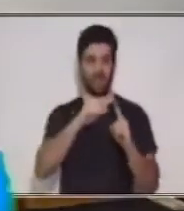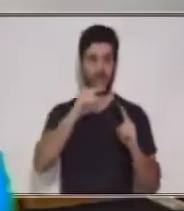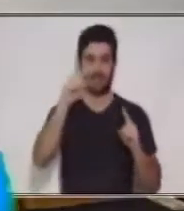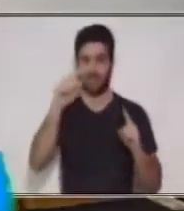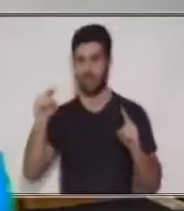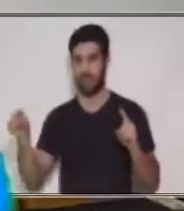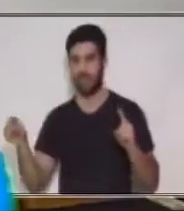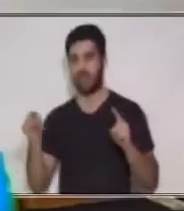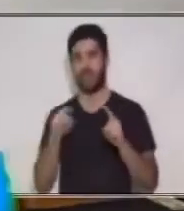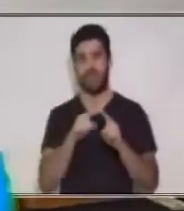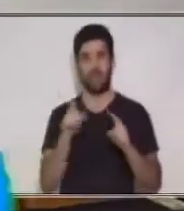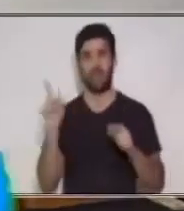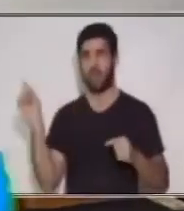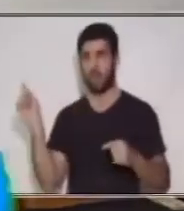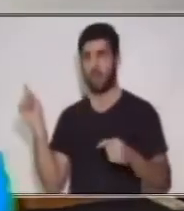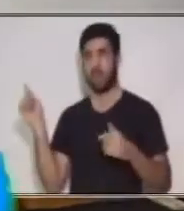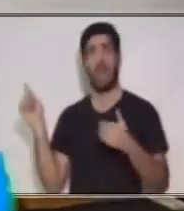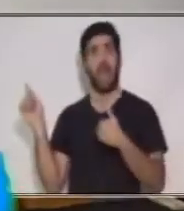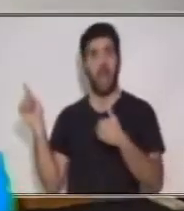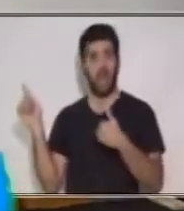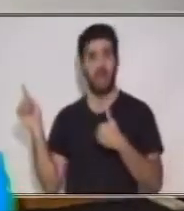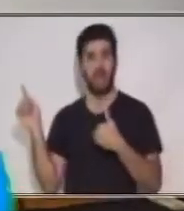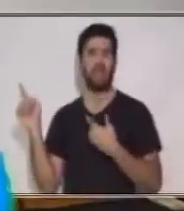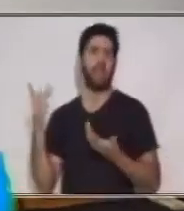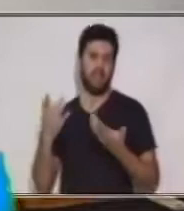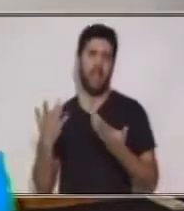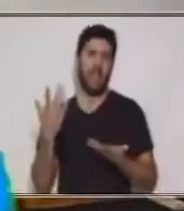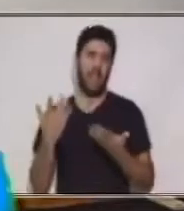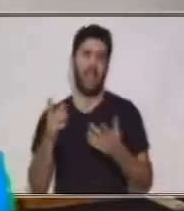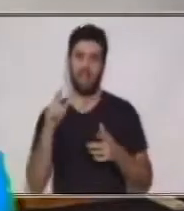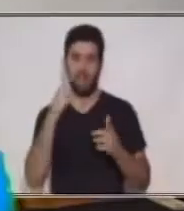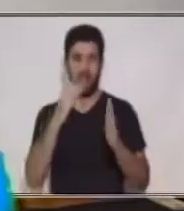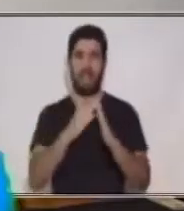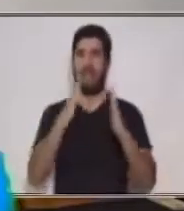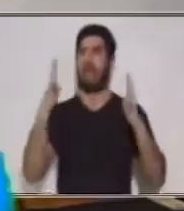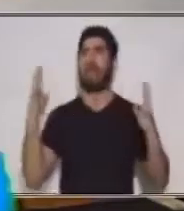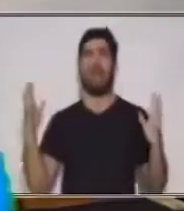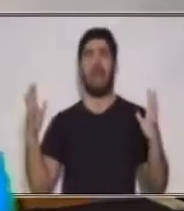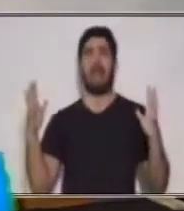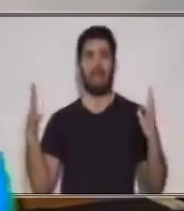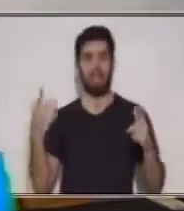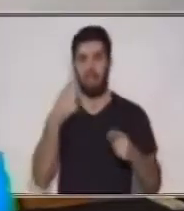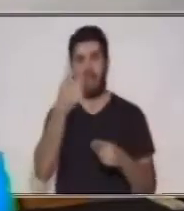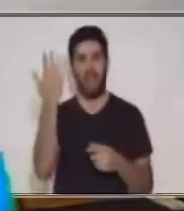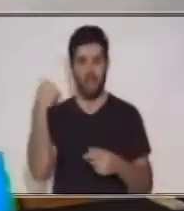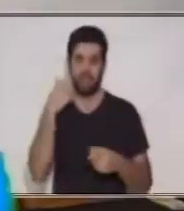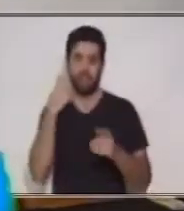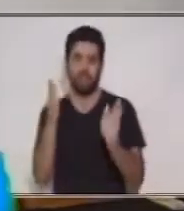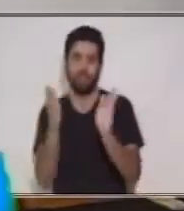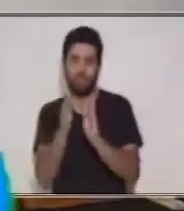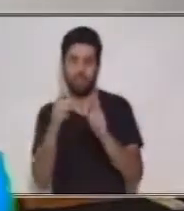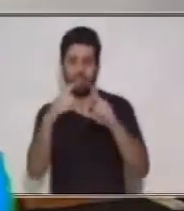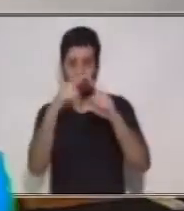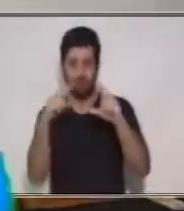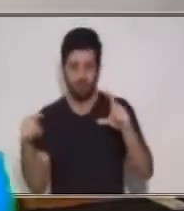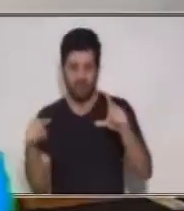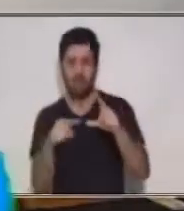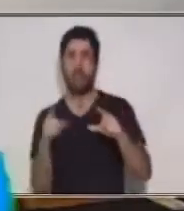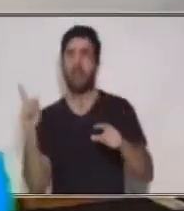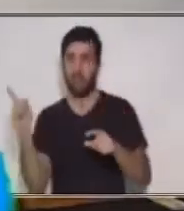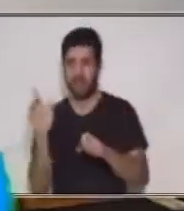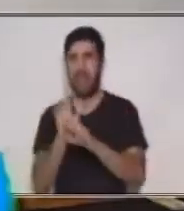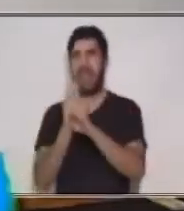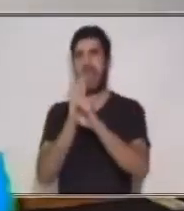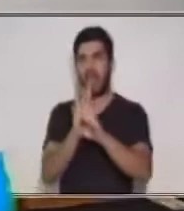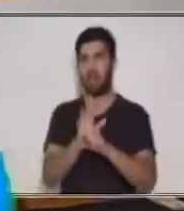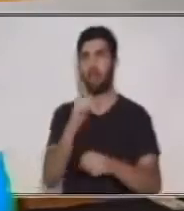escuela o en tu colegio y seguramente es muchísimo más grande de lo que tú recuerdas. Sin embargo, este es un excelente ejemplo de un